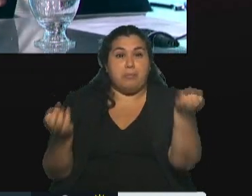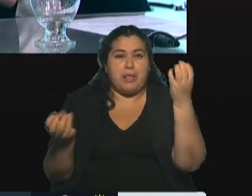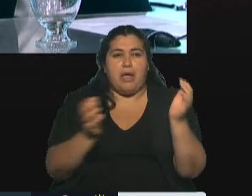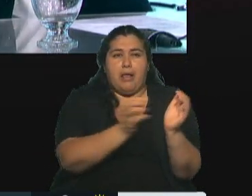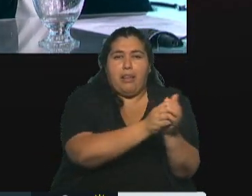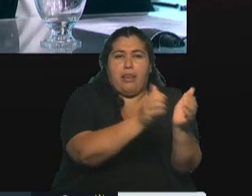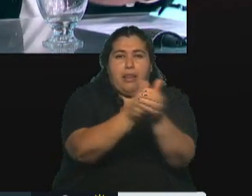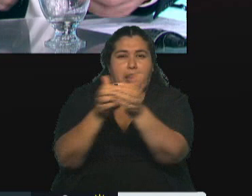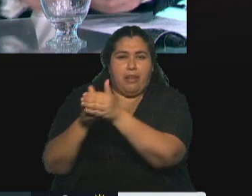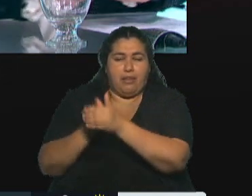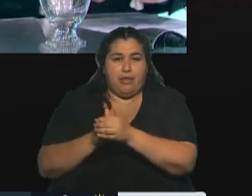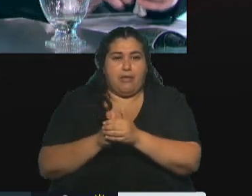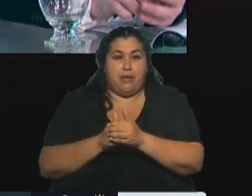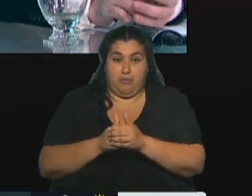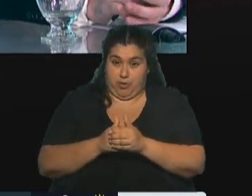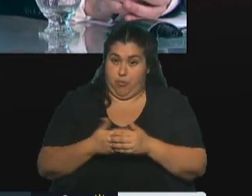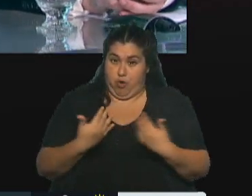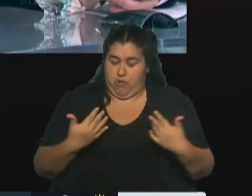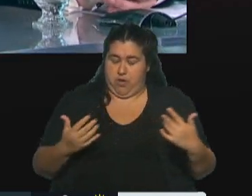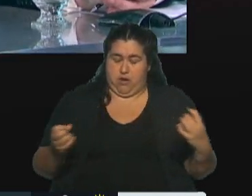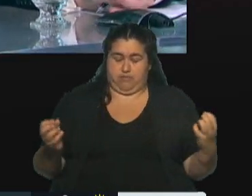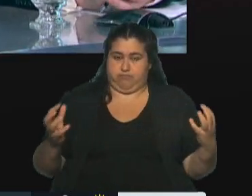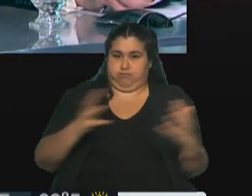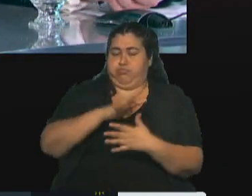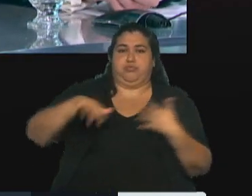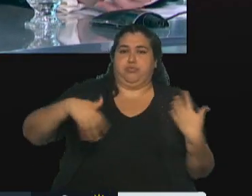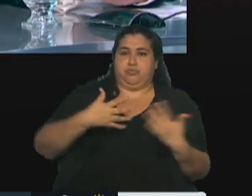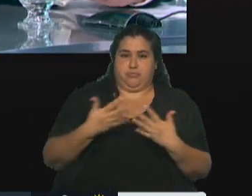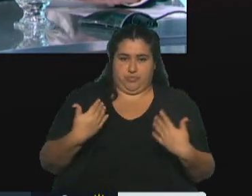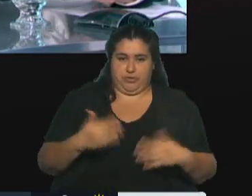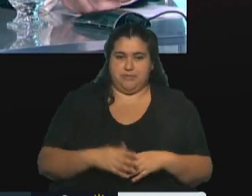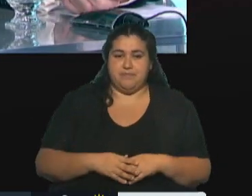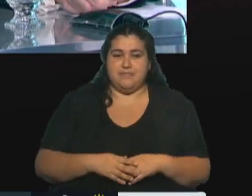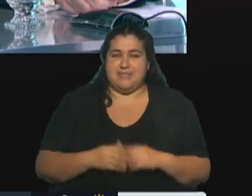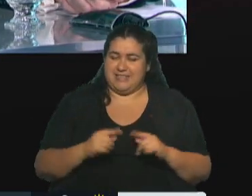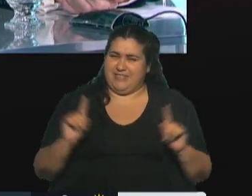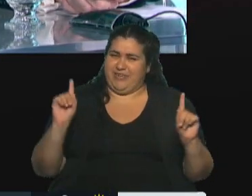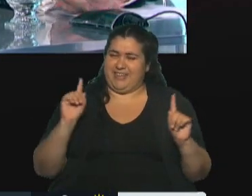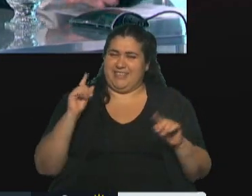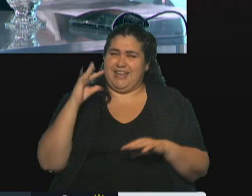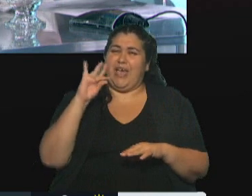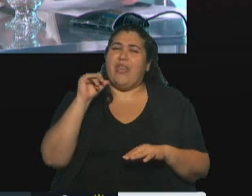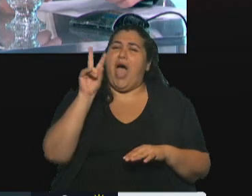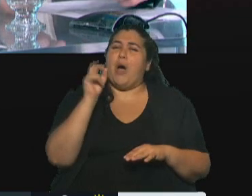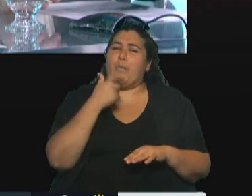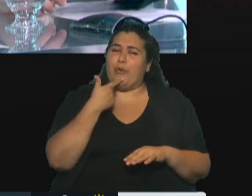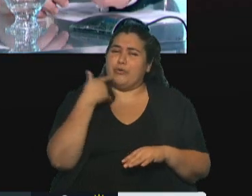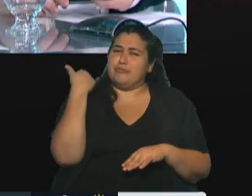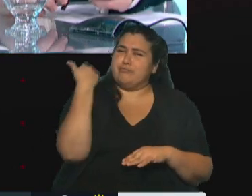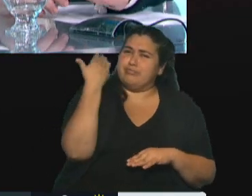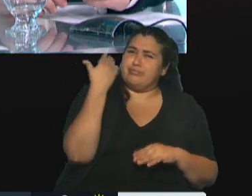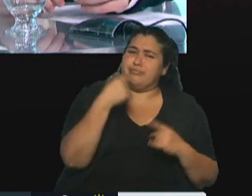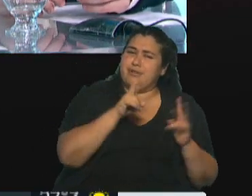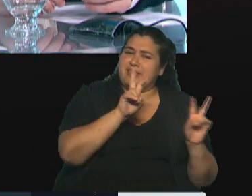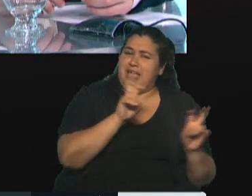llegar a degenerar en un conflicto mayor, ¿no? Es increíble como veníamos del Foro Económico Mundial de Davos, ¿no? Cómo hay cuestiones que